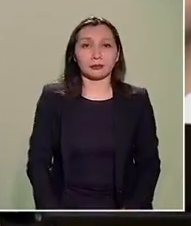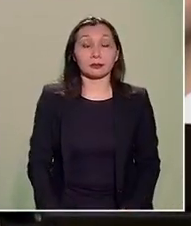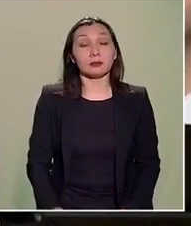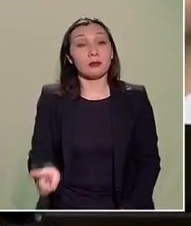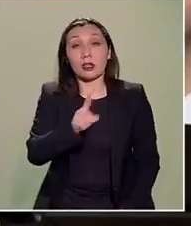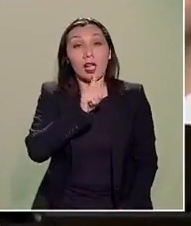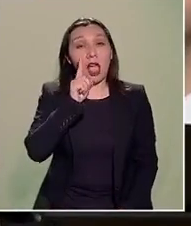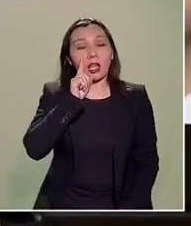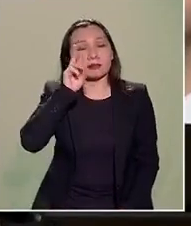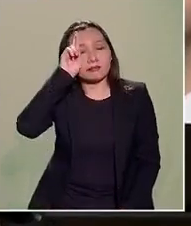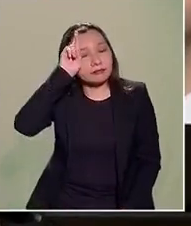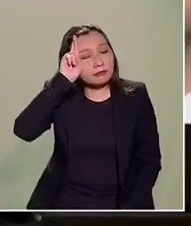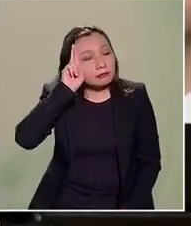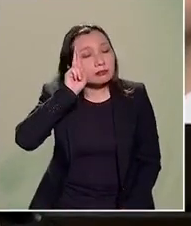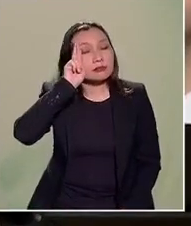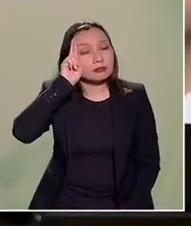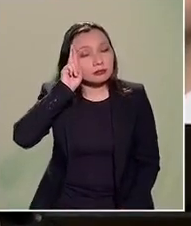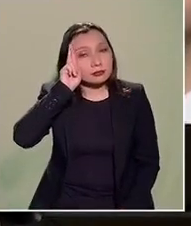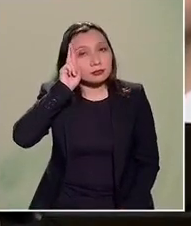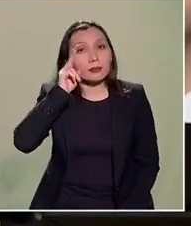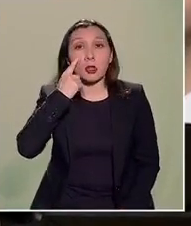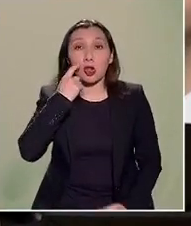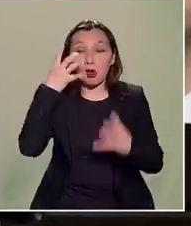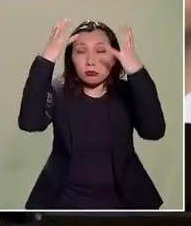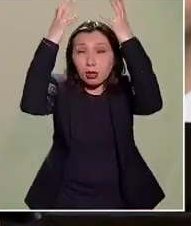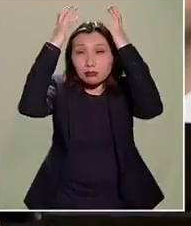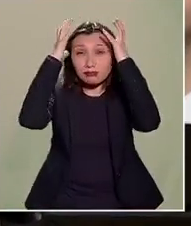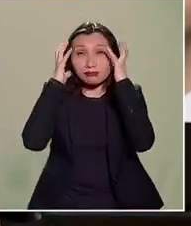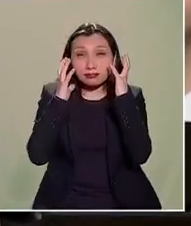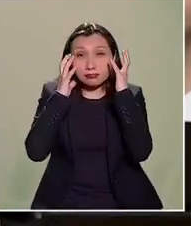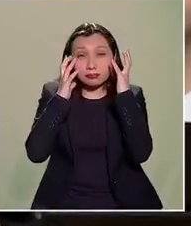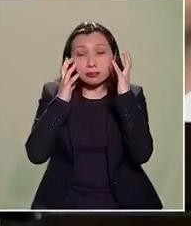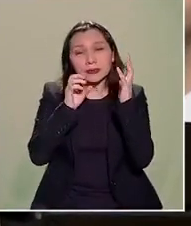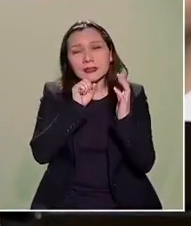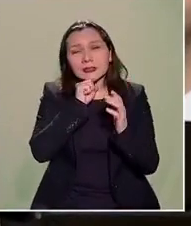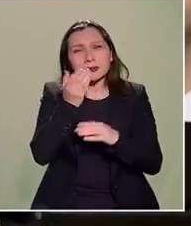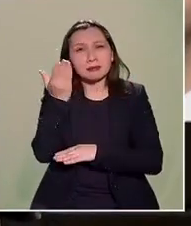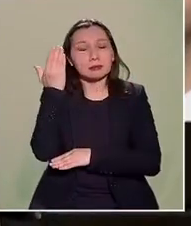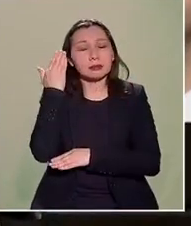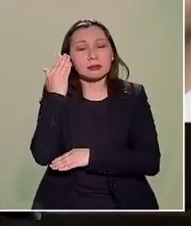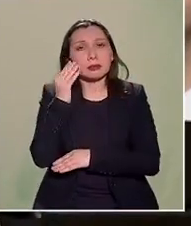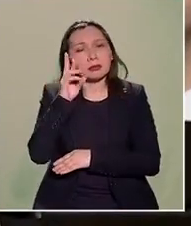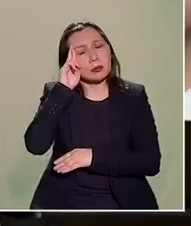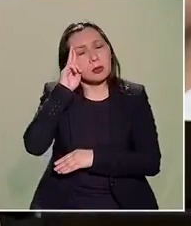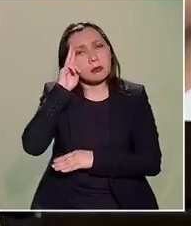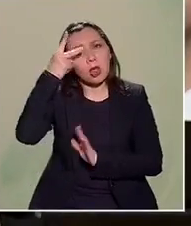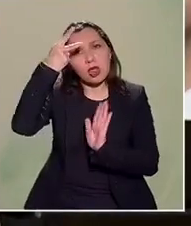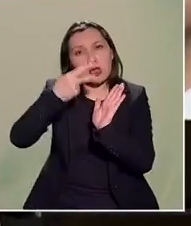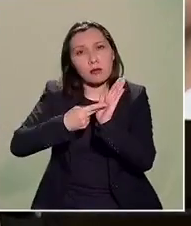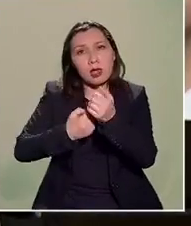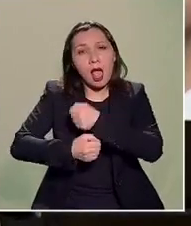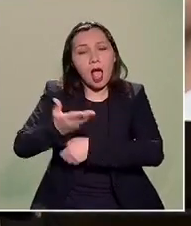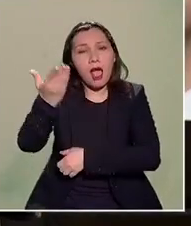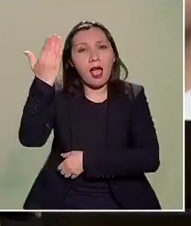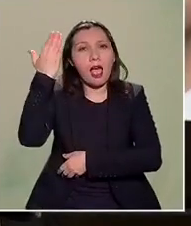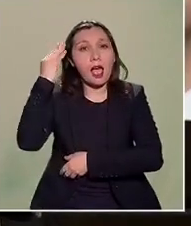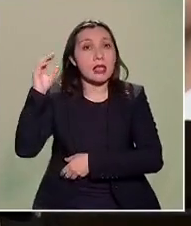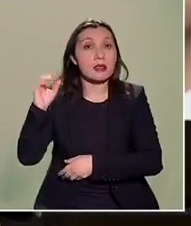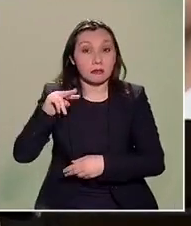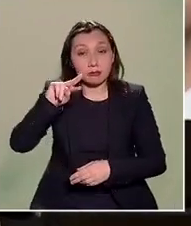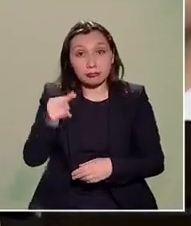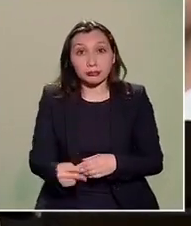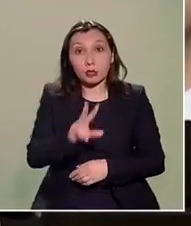así es la reflexión de este veterano astronauta nos recuerda que hace más de 2000 años el